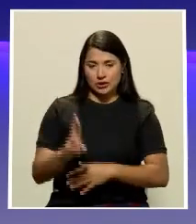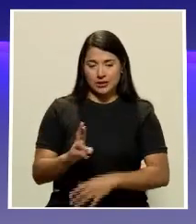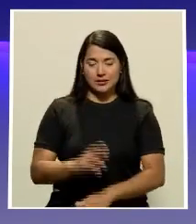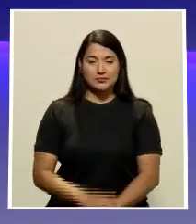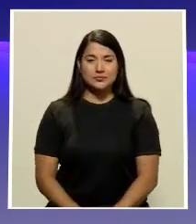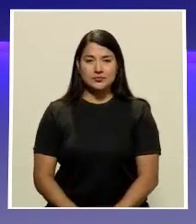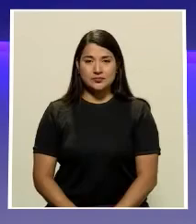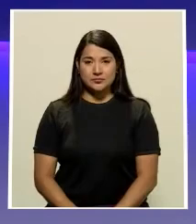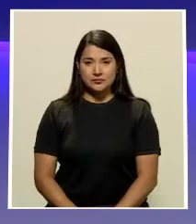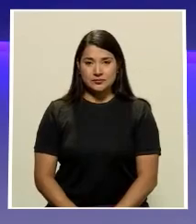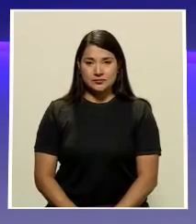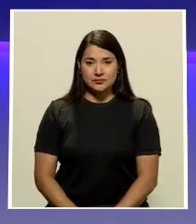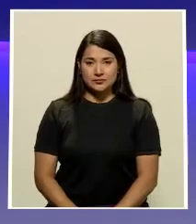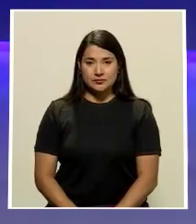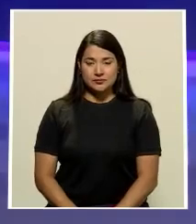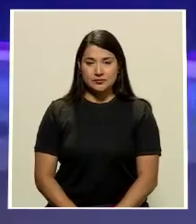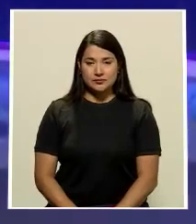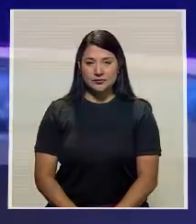de Costa Rica.